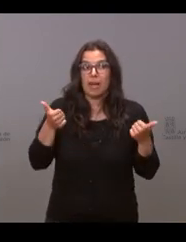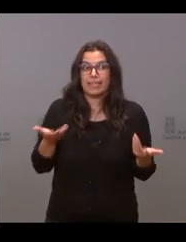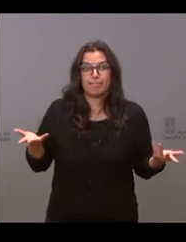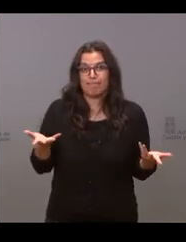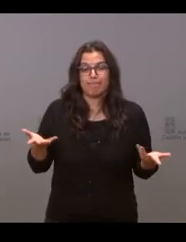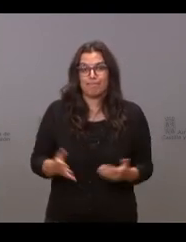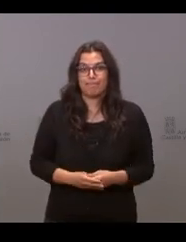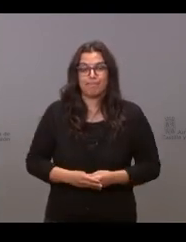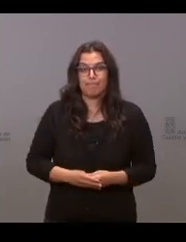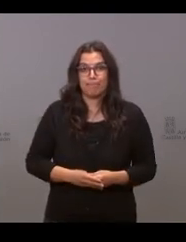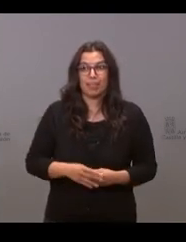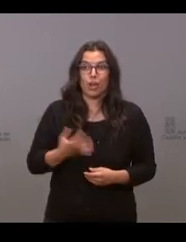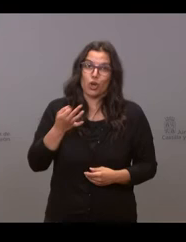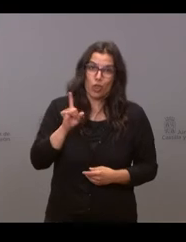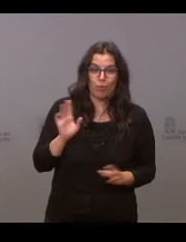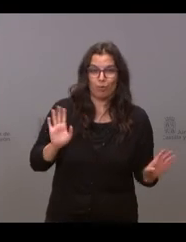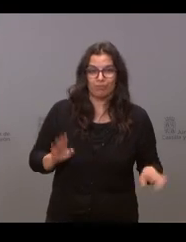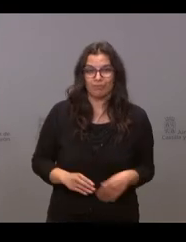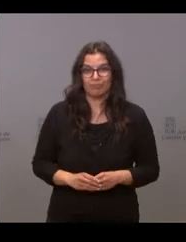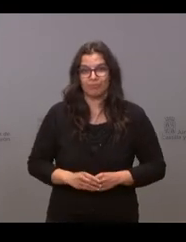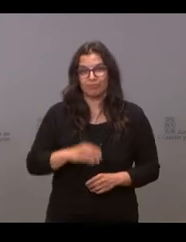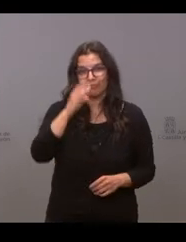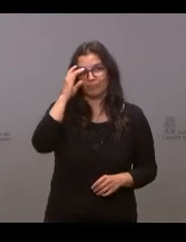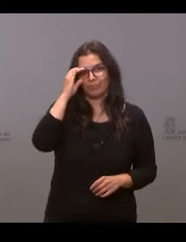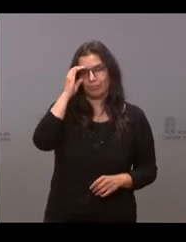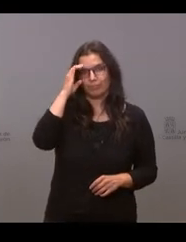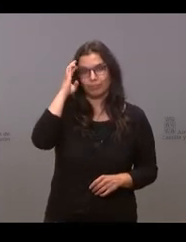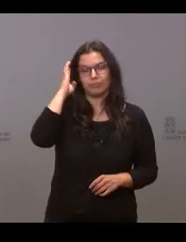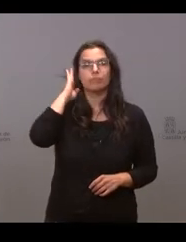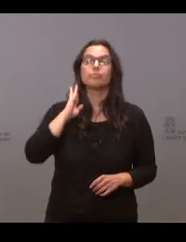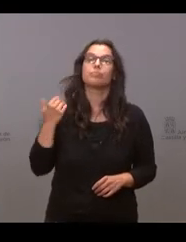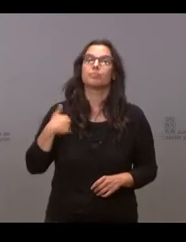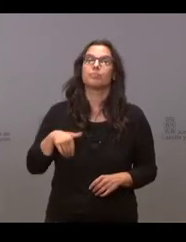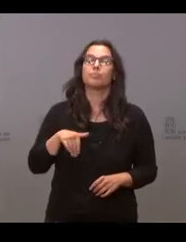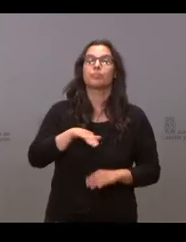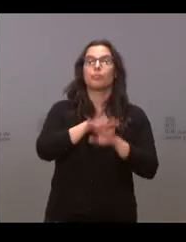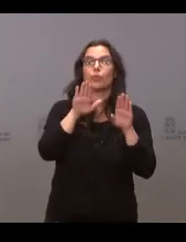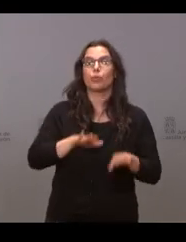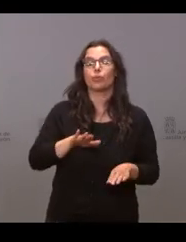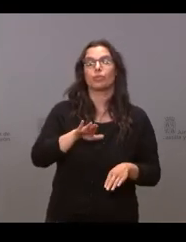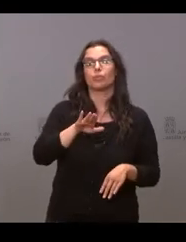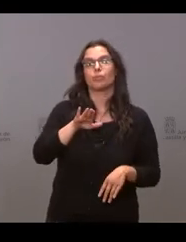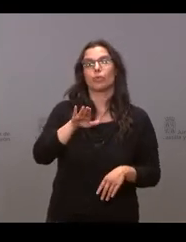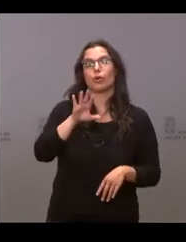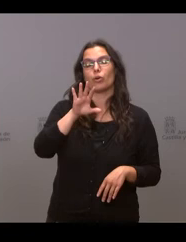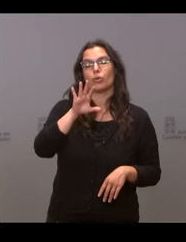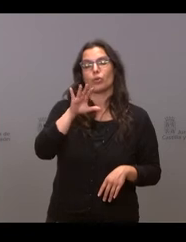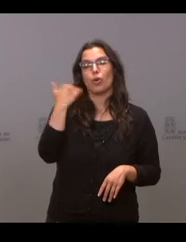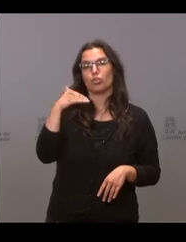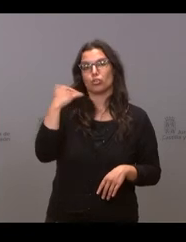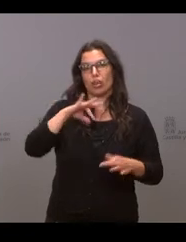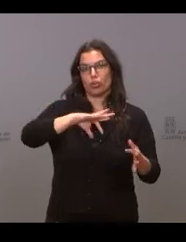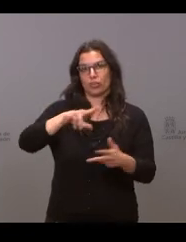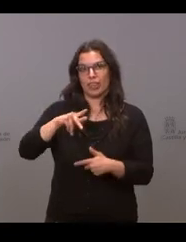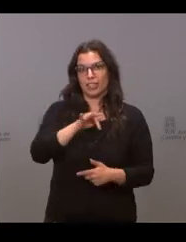nada más ni debo decir nada más y completamos el capítulo de preguntas con sergio garcía de soria noticias